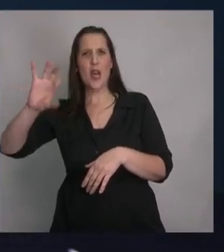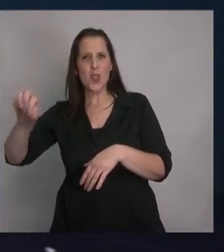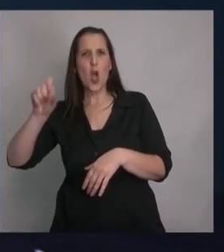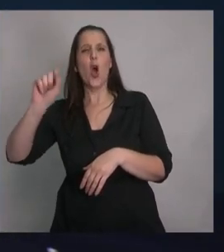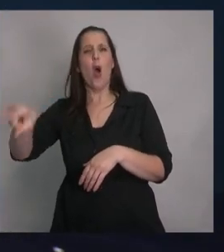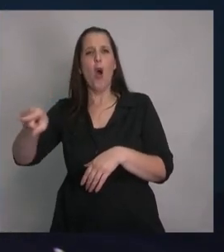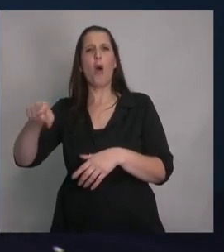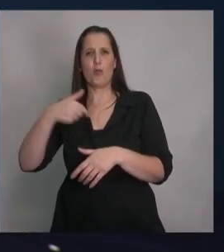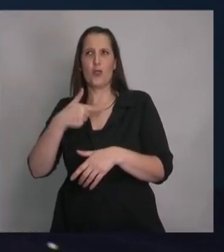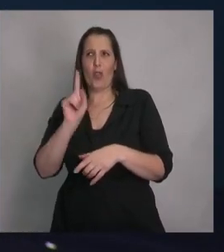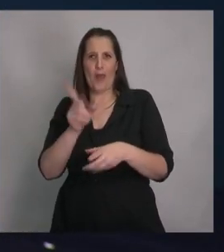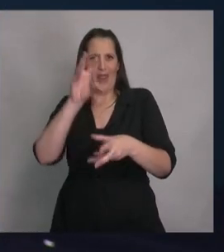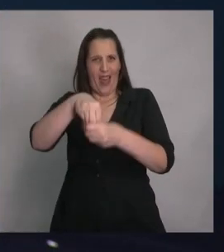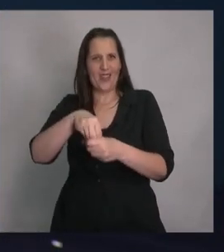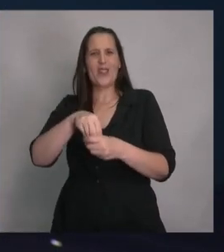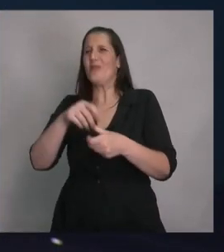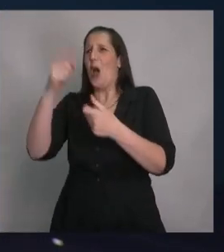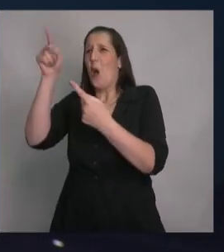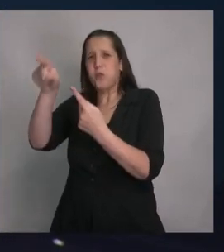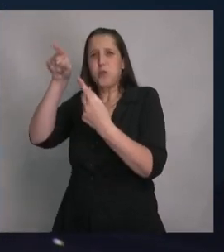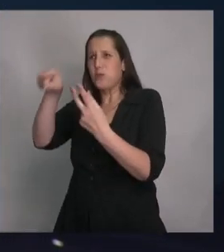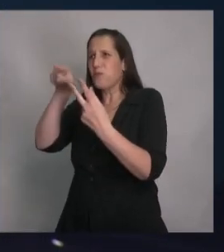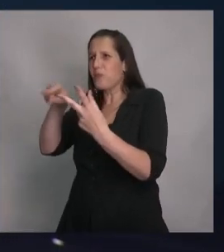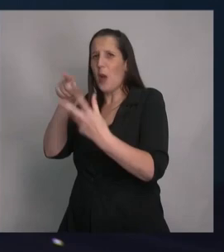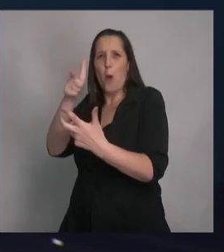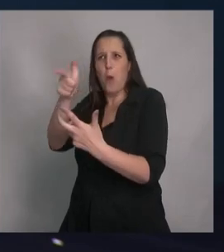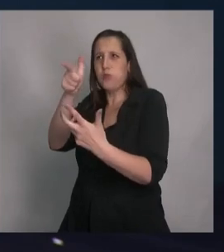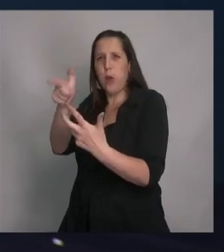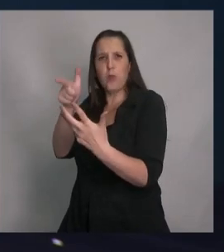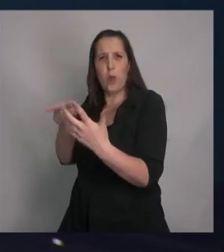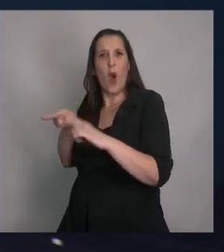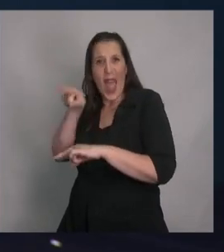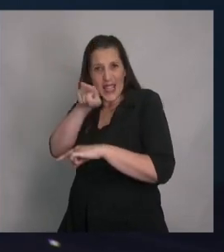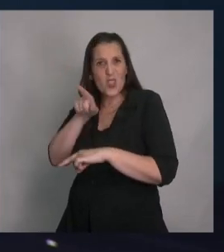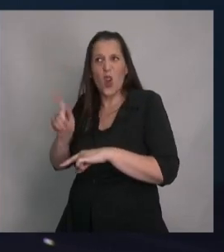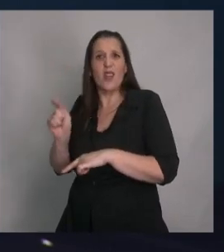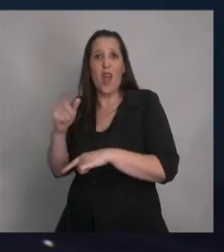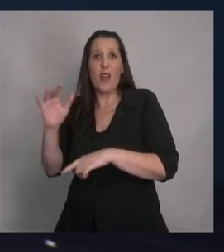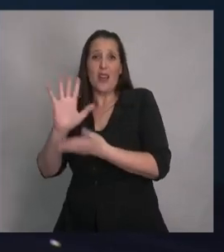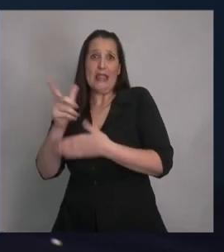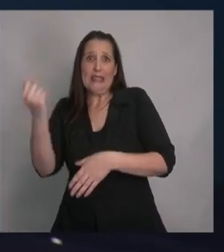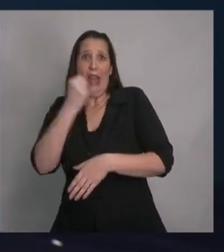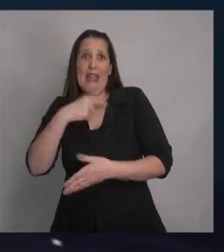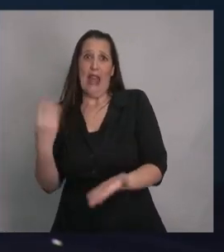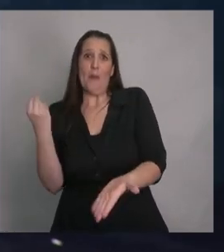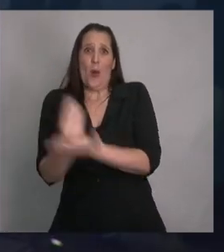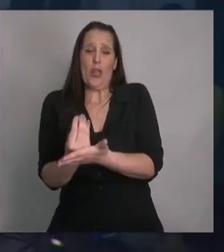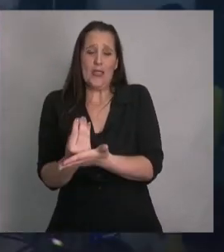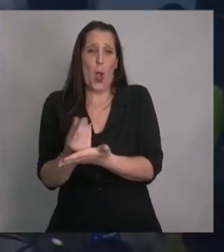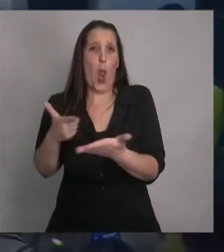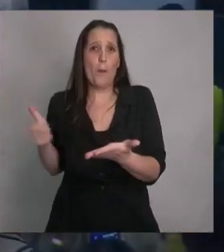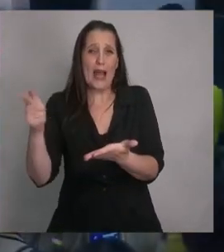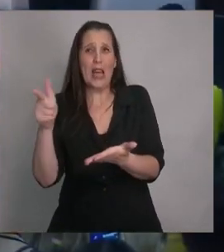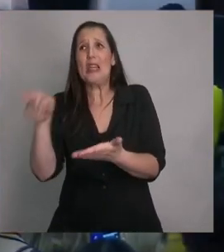al que pertenecí, uno tras otro, iban cegando esperanzas. Y sólo hasta ahora es que la